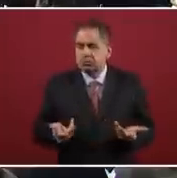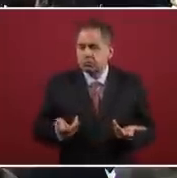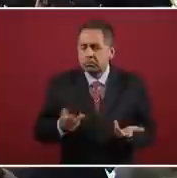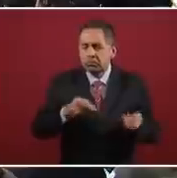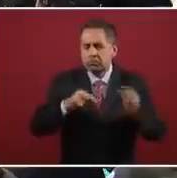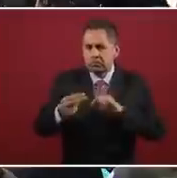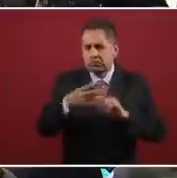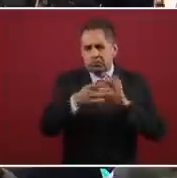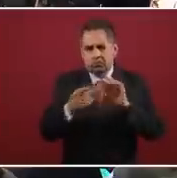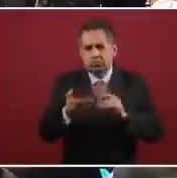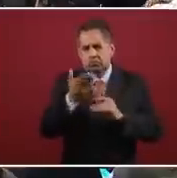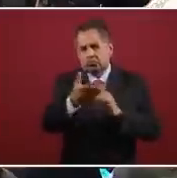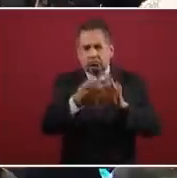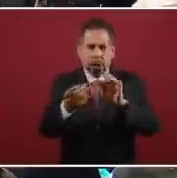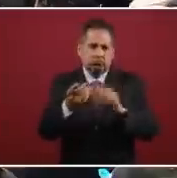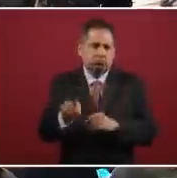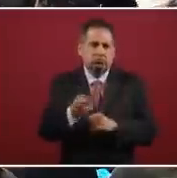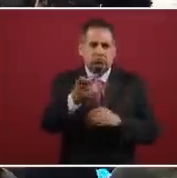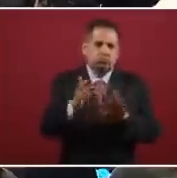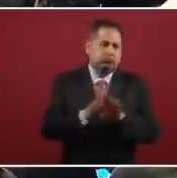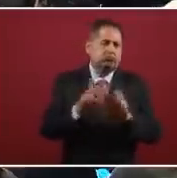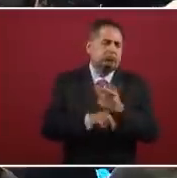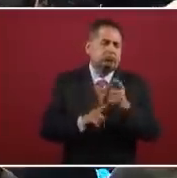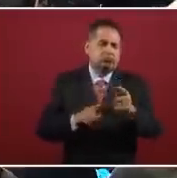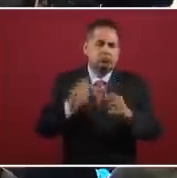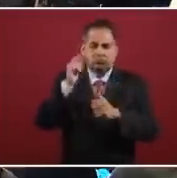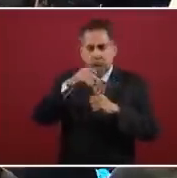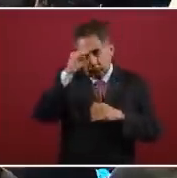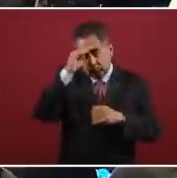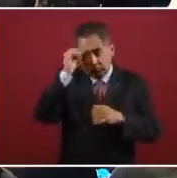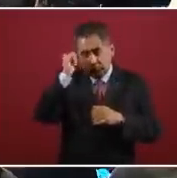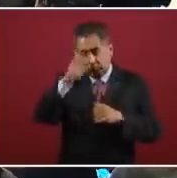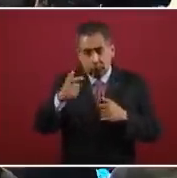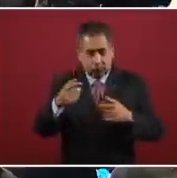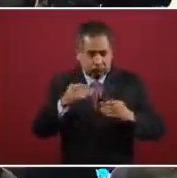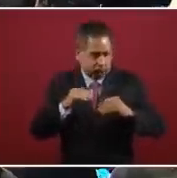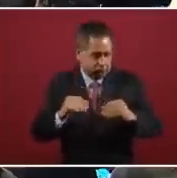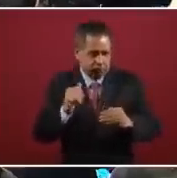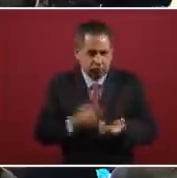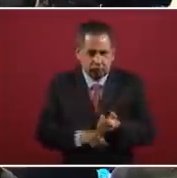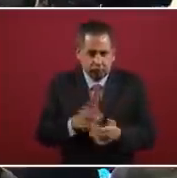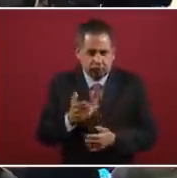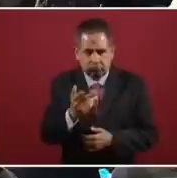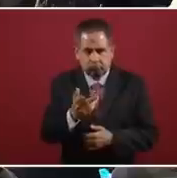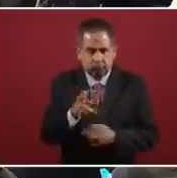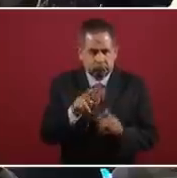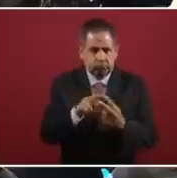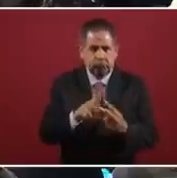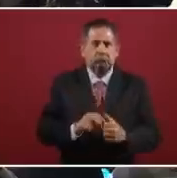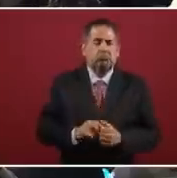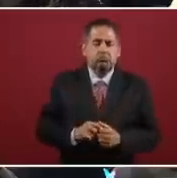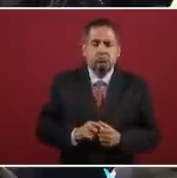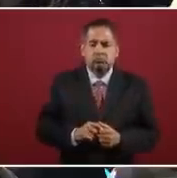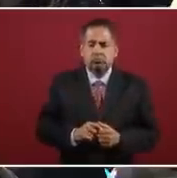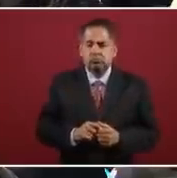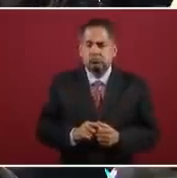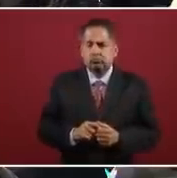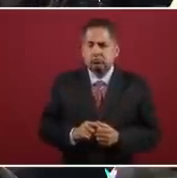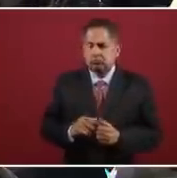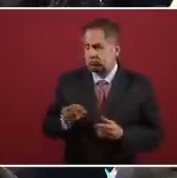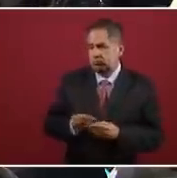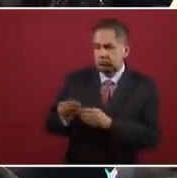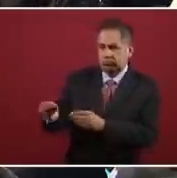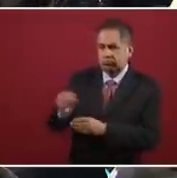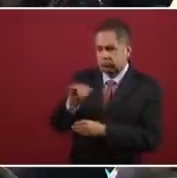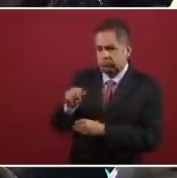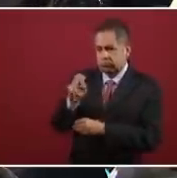son las dos peticiones. Yo quisiera preguntarle si tiene contemplado actuar en específico en, sí, en esos temas. Y ahorita le hago llegar a…